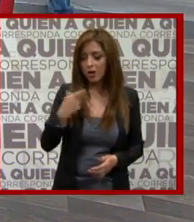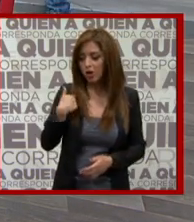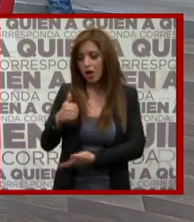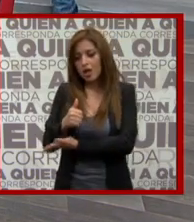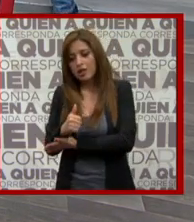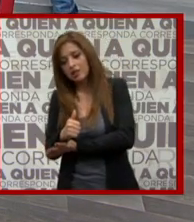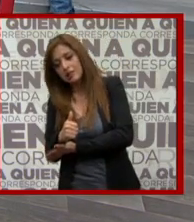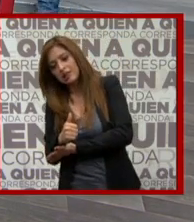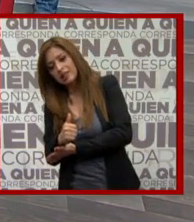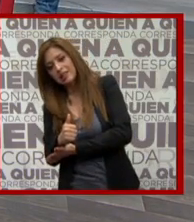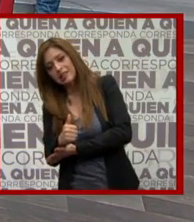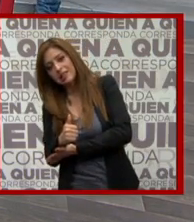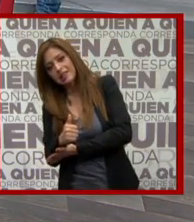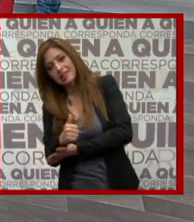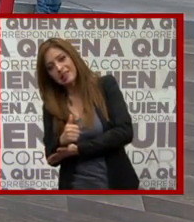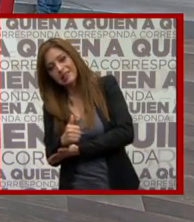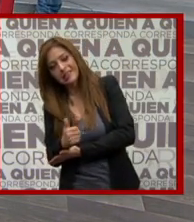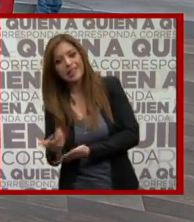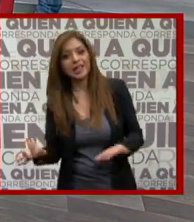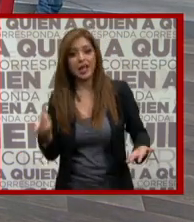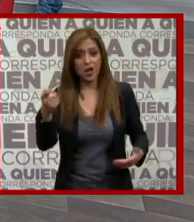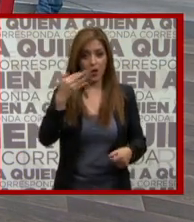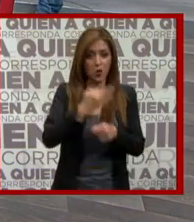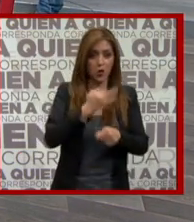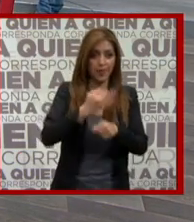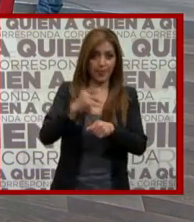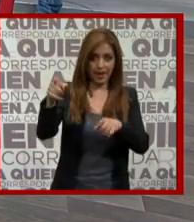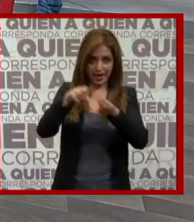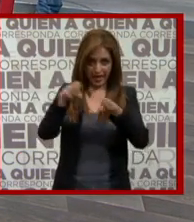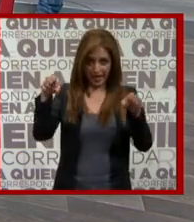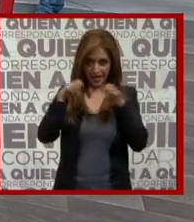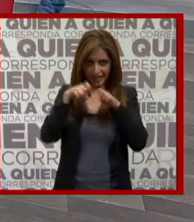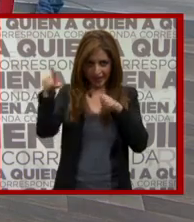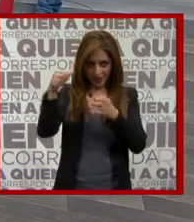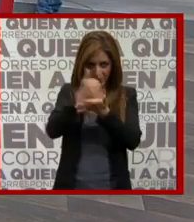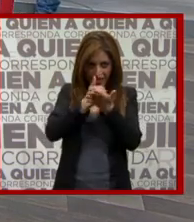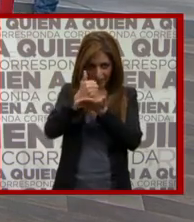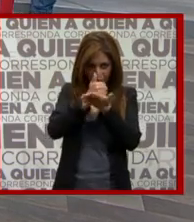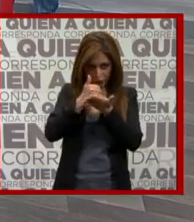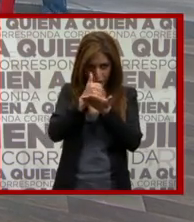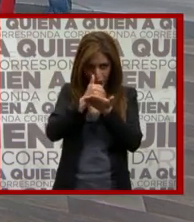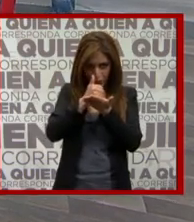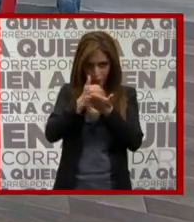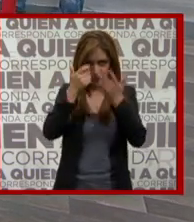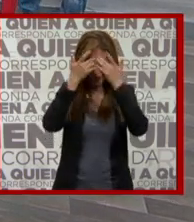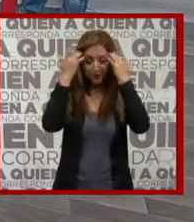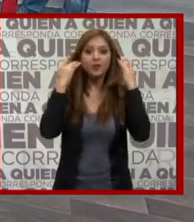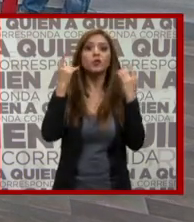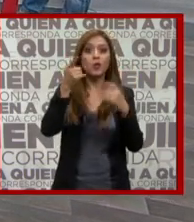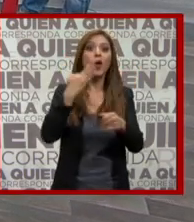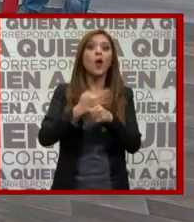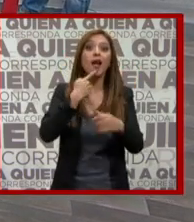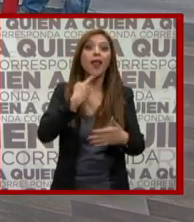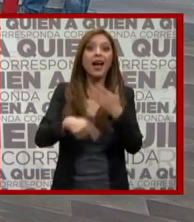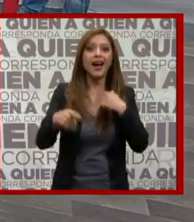aquí se recarga uno y se queda uno pegado. Ahora es turno para el equipo azul, por perdón, favor. Perdón, no sabía esa parte. ¿Ah, se están quejando?